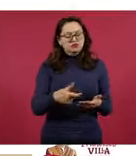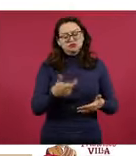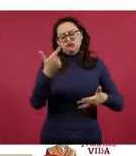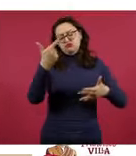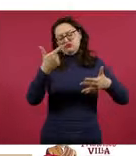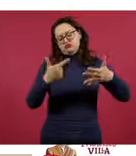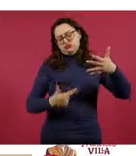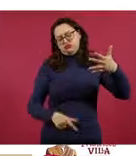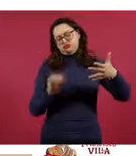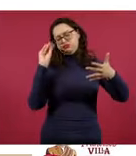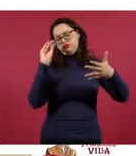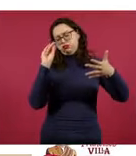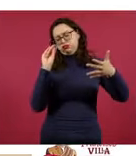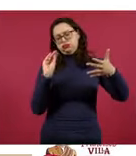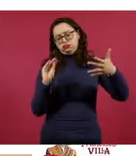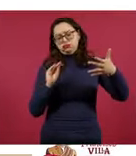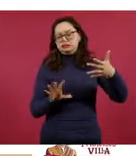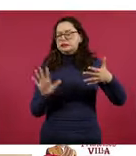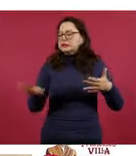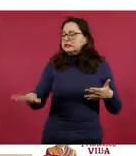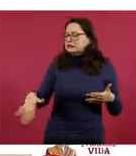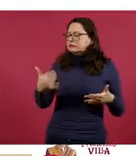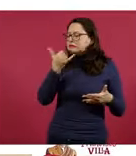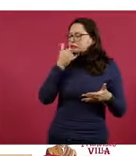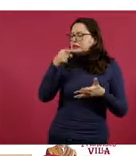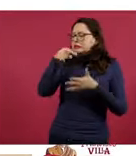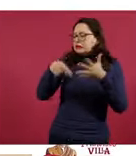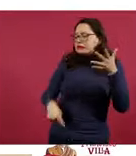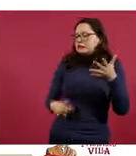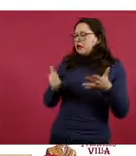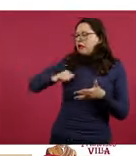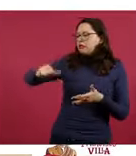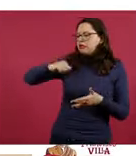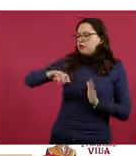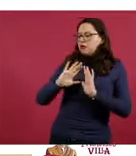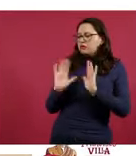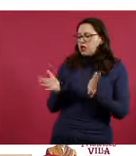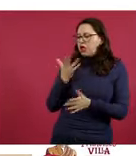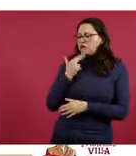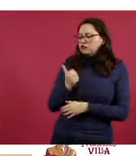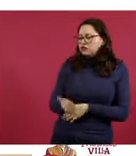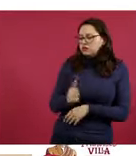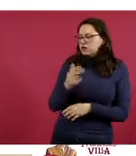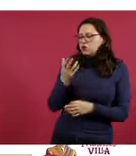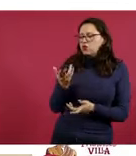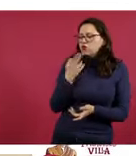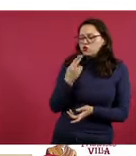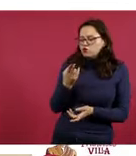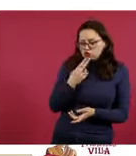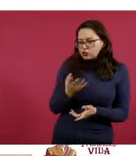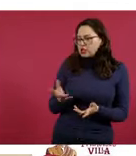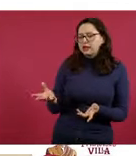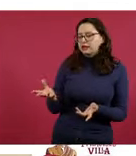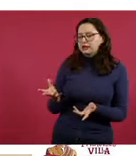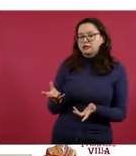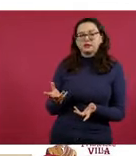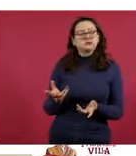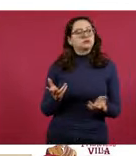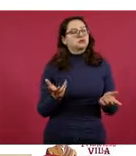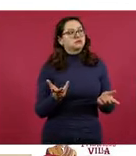ya nadie usaba. Además, con lo que ya sabemos que estaba concentrado en los distribuidores de medicamentos y no en